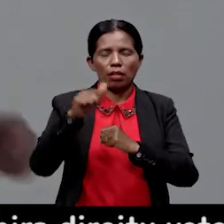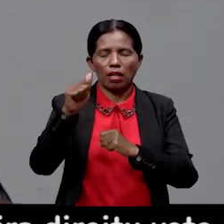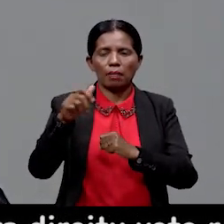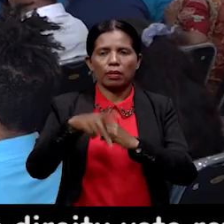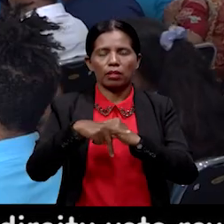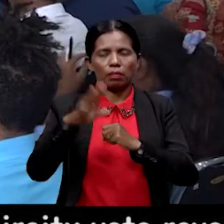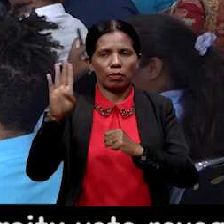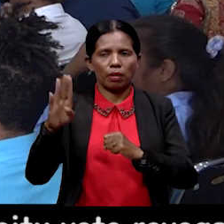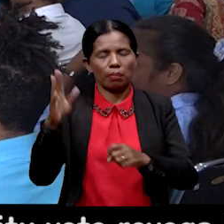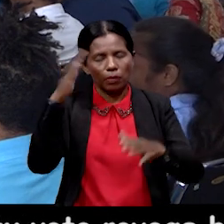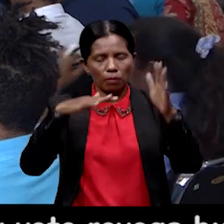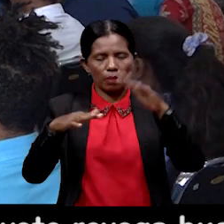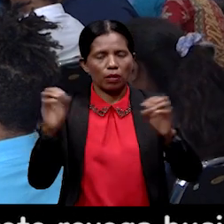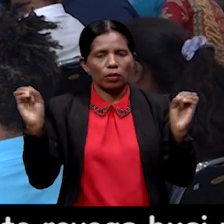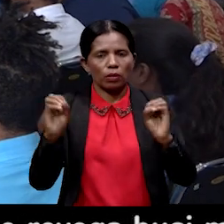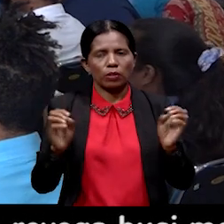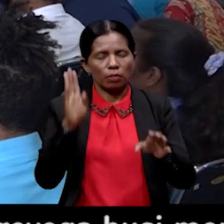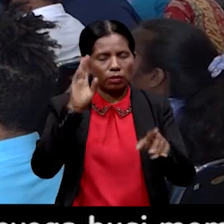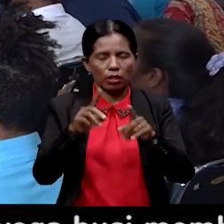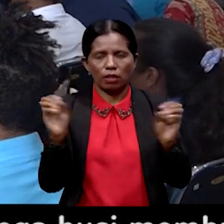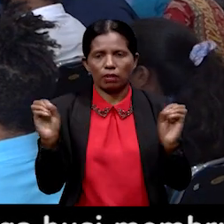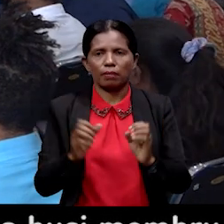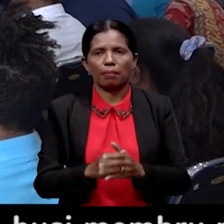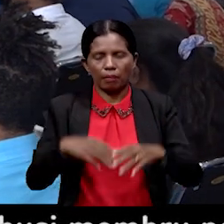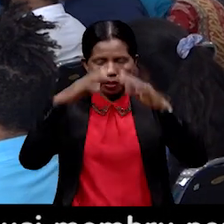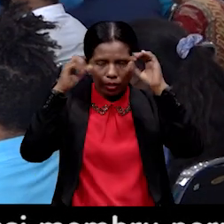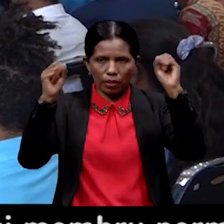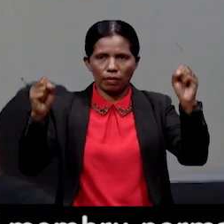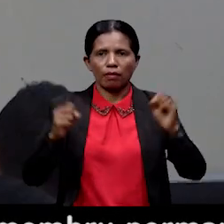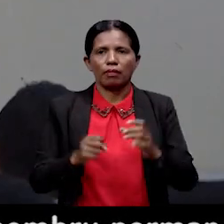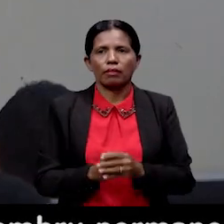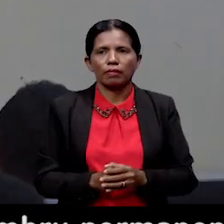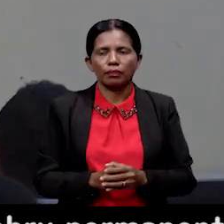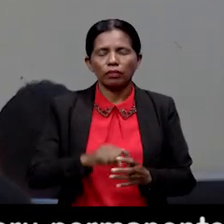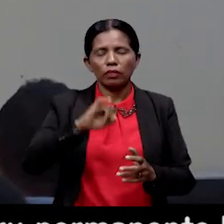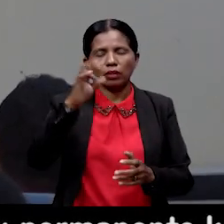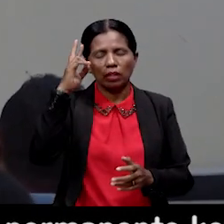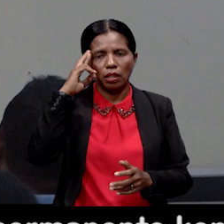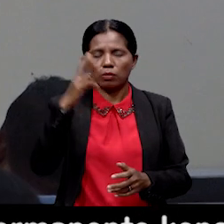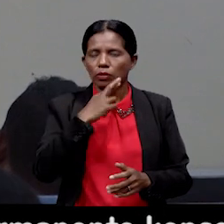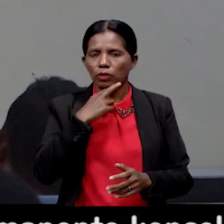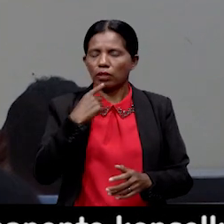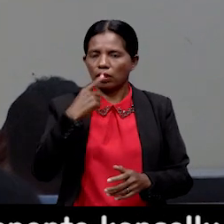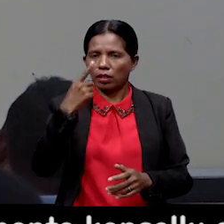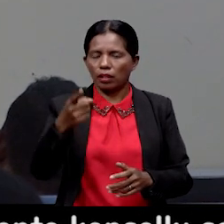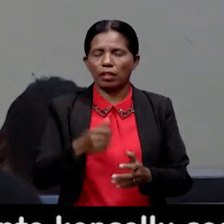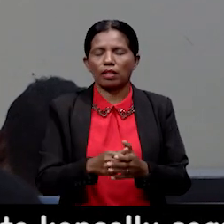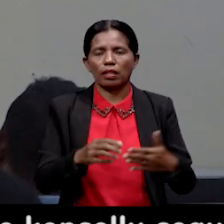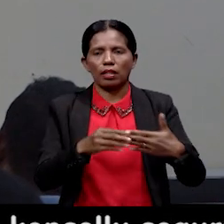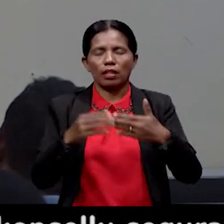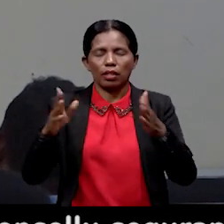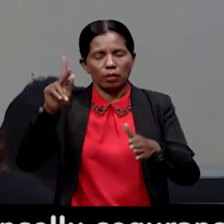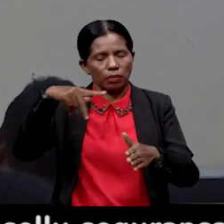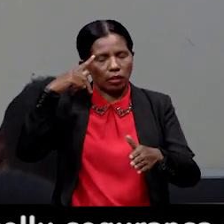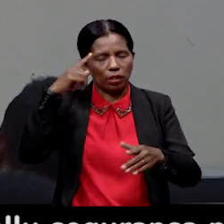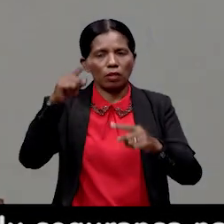moto. Presidente União Movimento Democrático no Patriota, José Ramos Horta Hateteng, líder político Sira